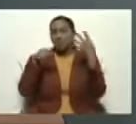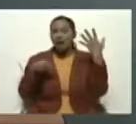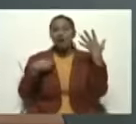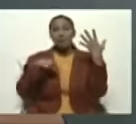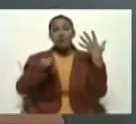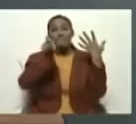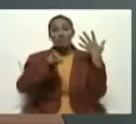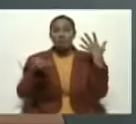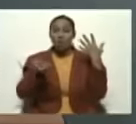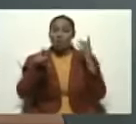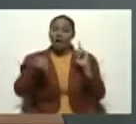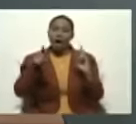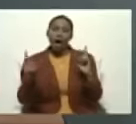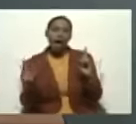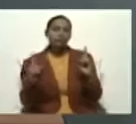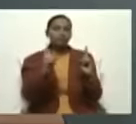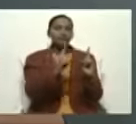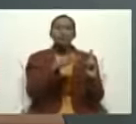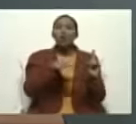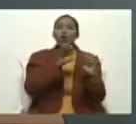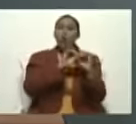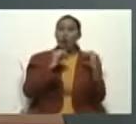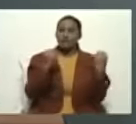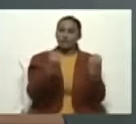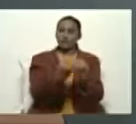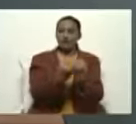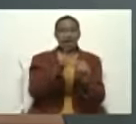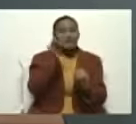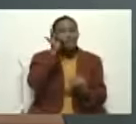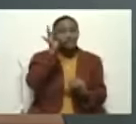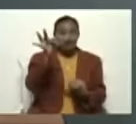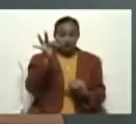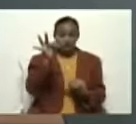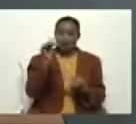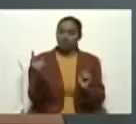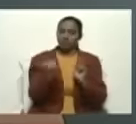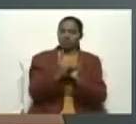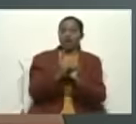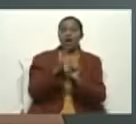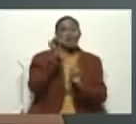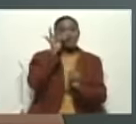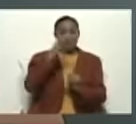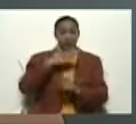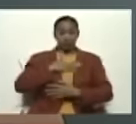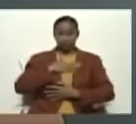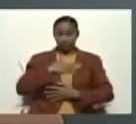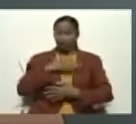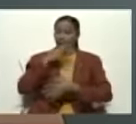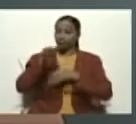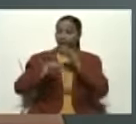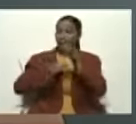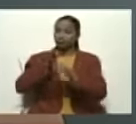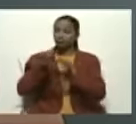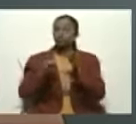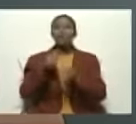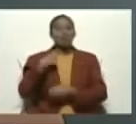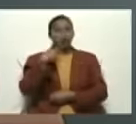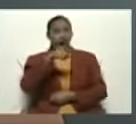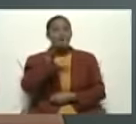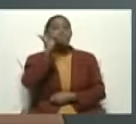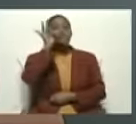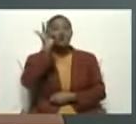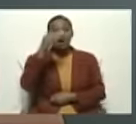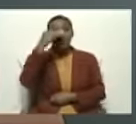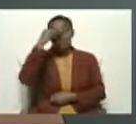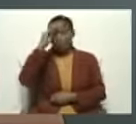personas que acuden a las oficinas de la Fiscalía General de la República y les reitero, todos los días hay un fiscal en Cuba que en